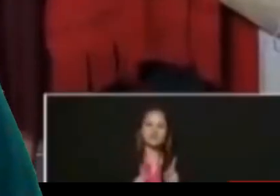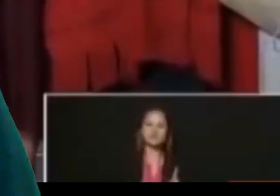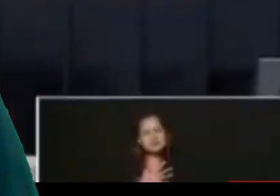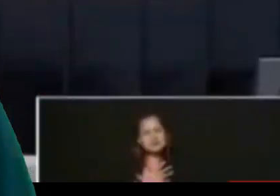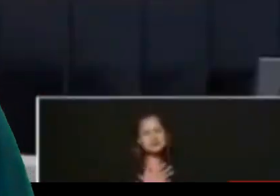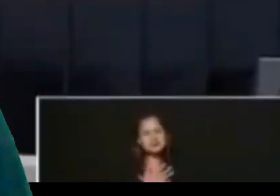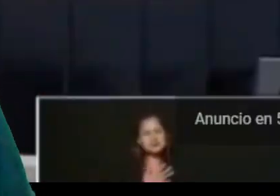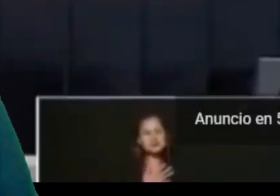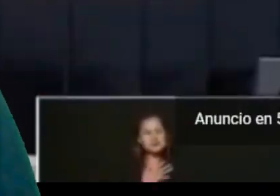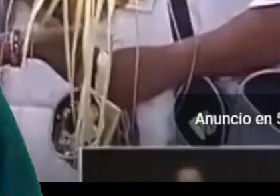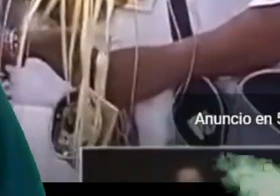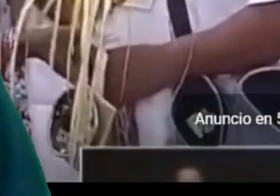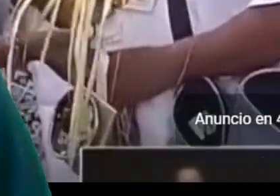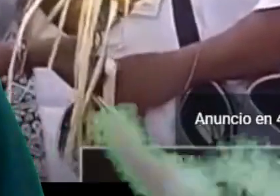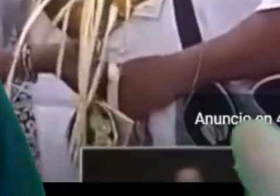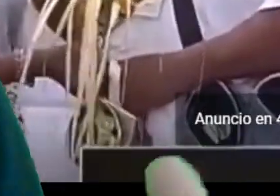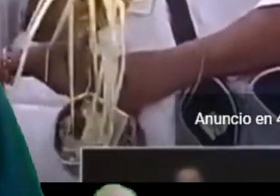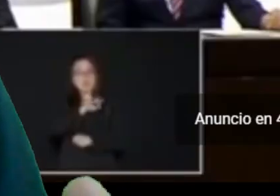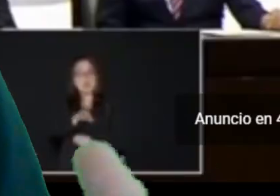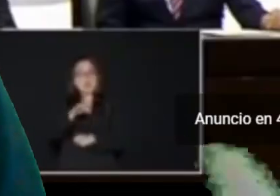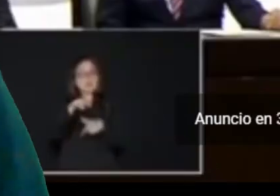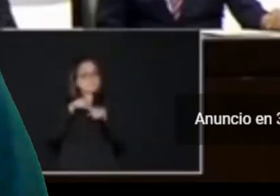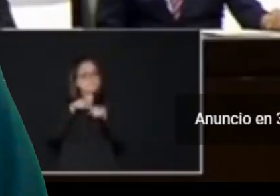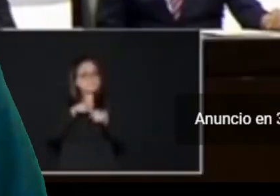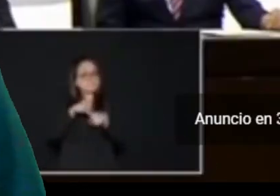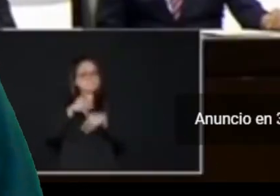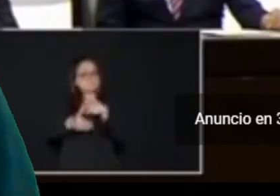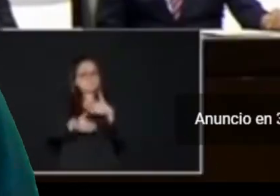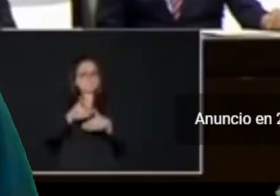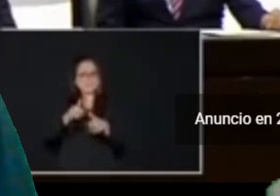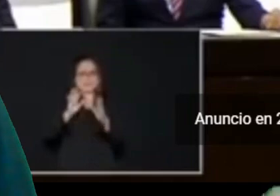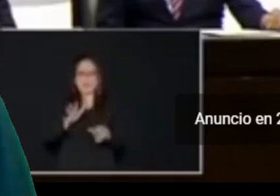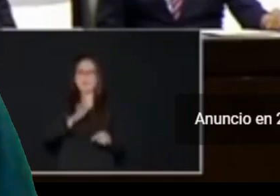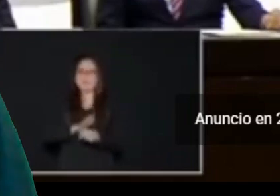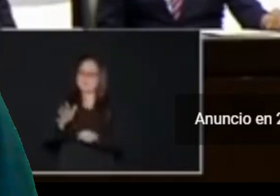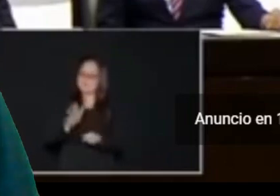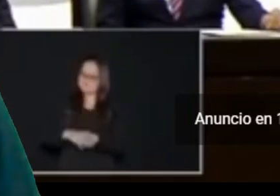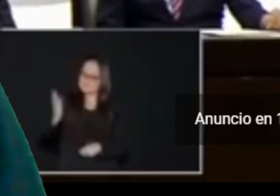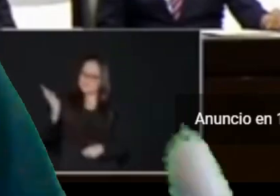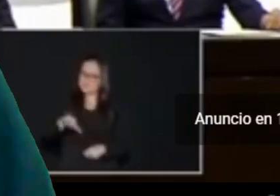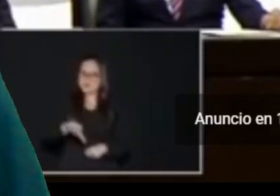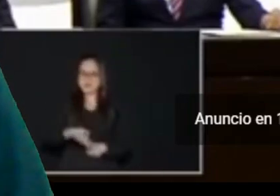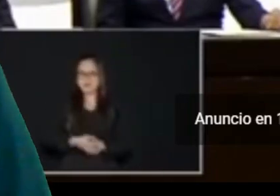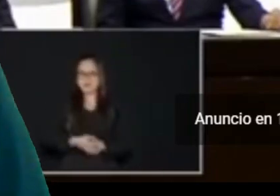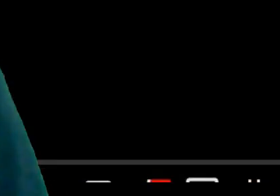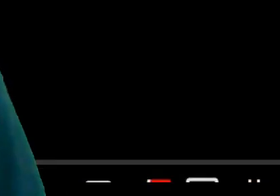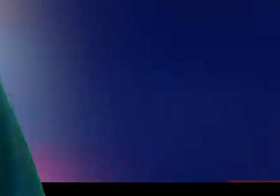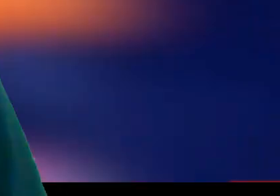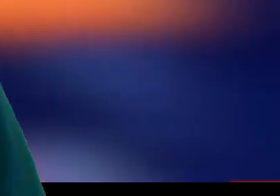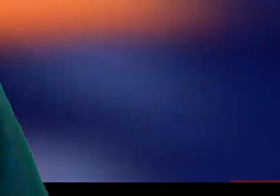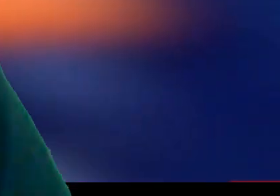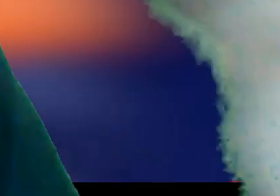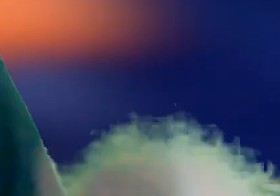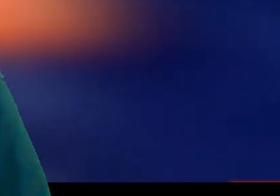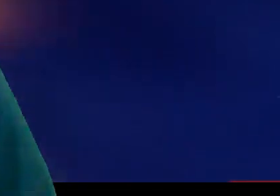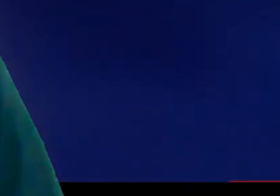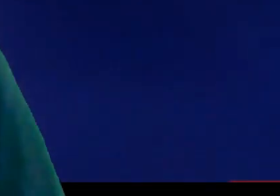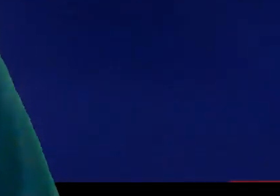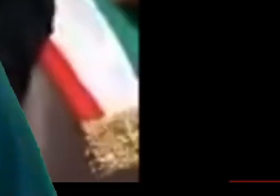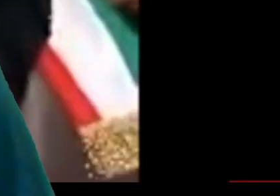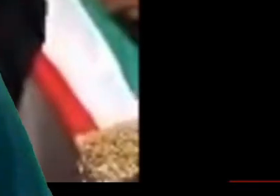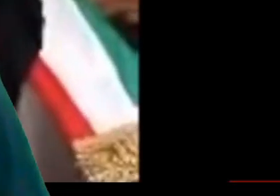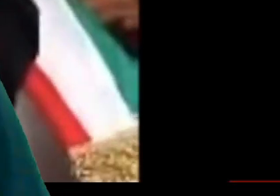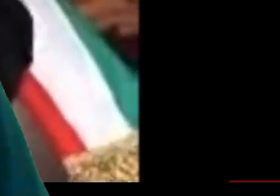turismo y a este tipo de inversión para su país, porque ellos